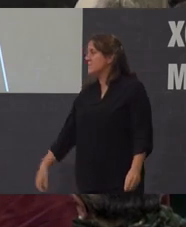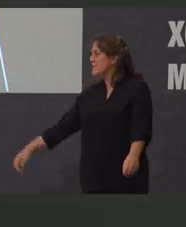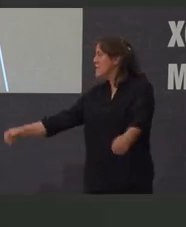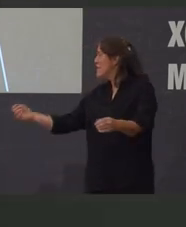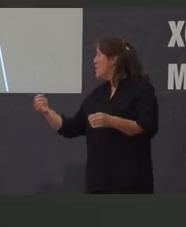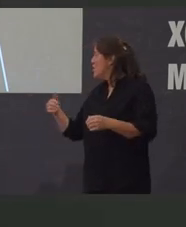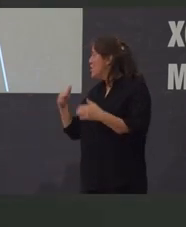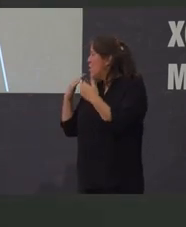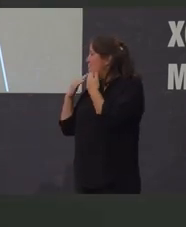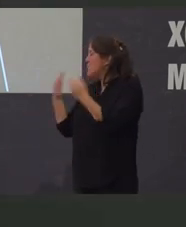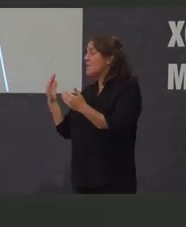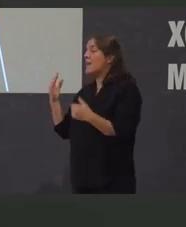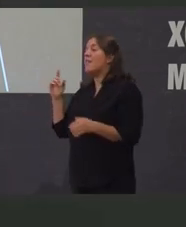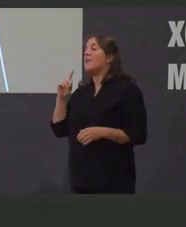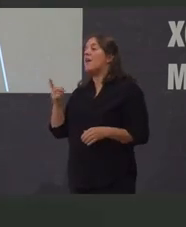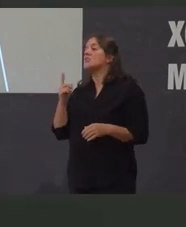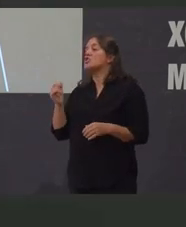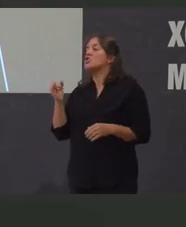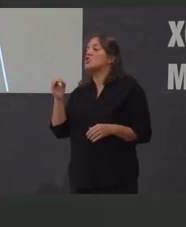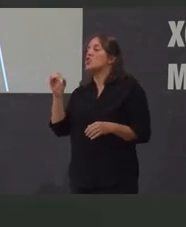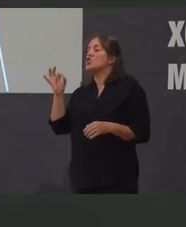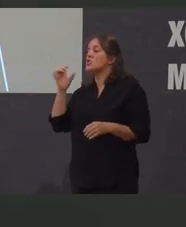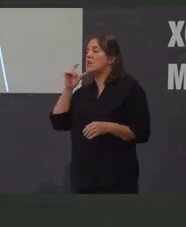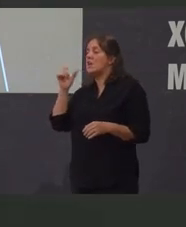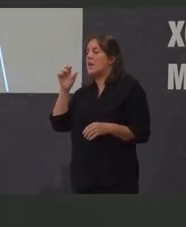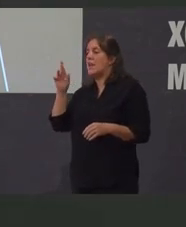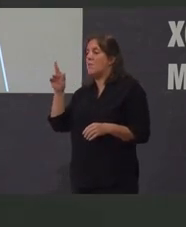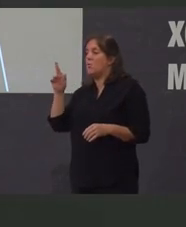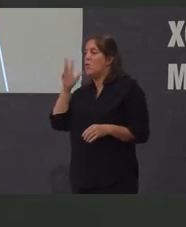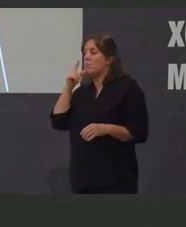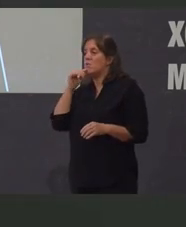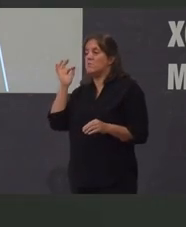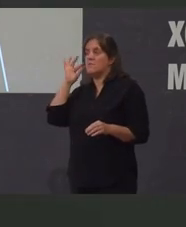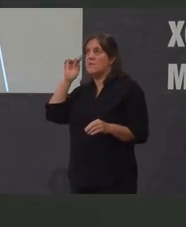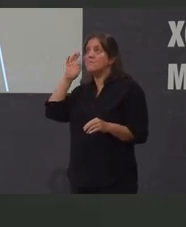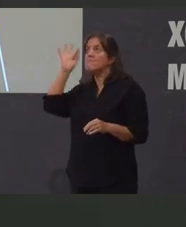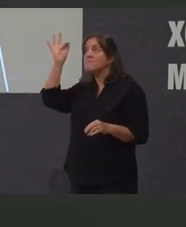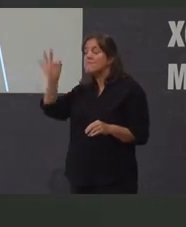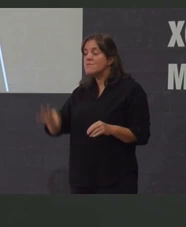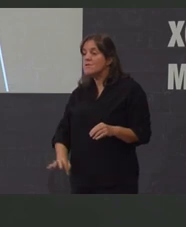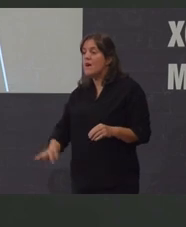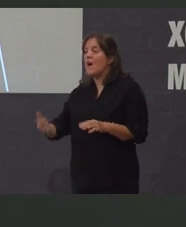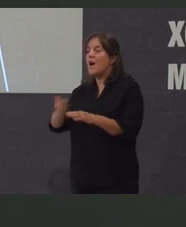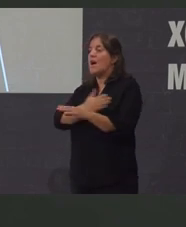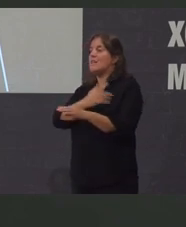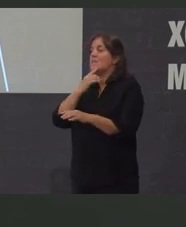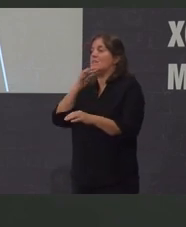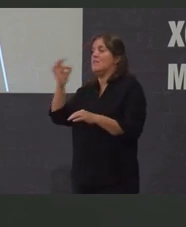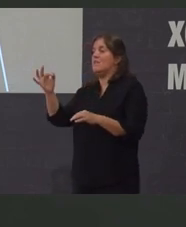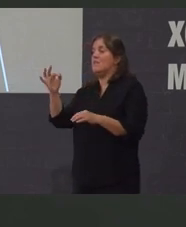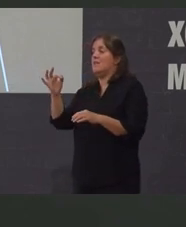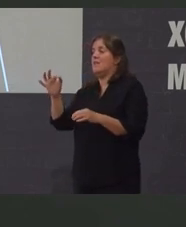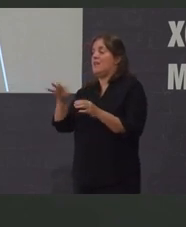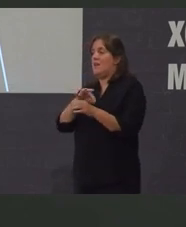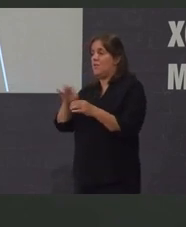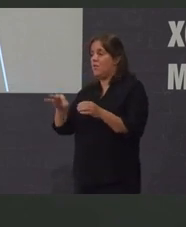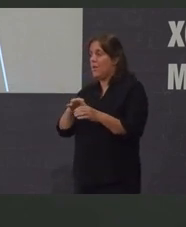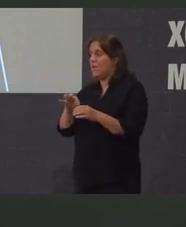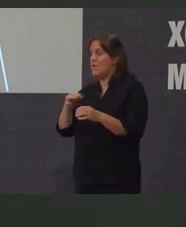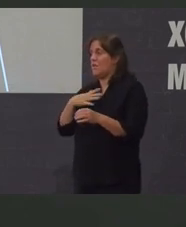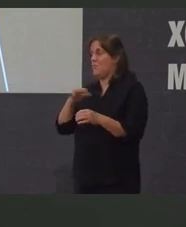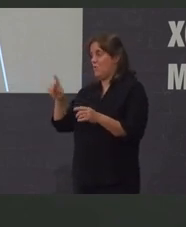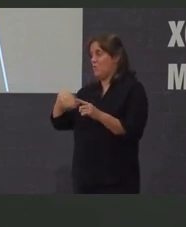Pois moitas gracias a Xosé Ramón por este magnífico percorrido, resitualización. E antes de dar paso ao café, no